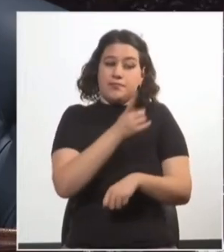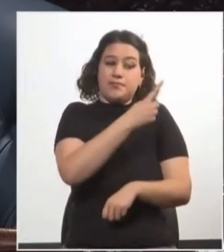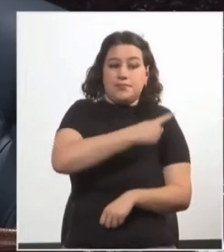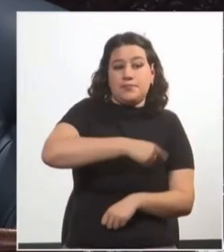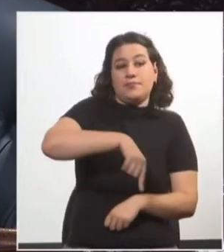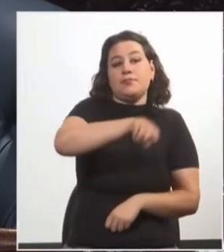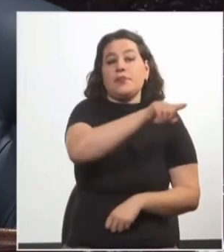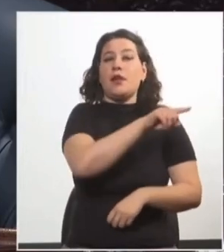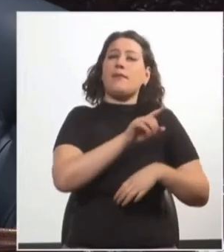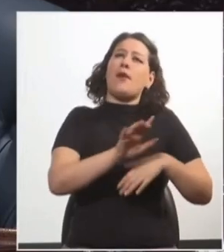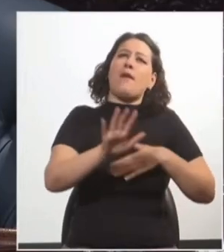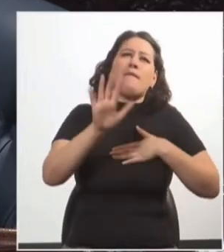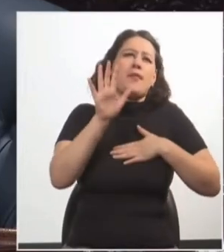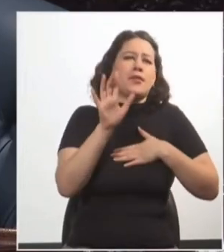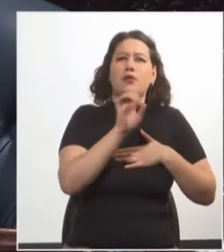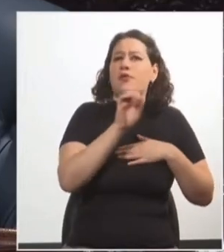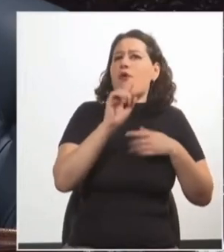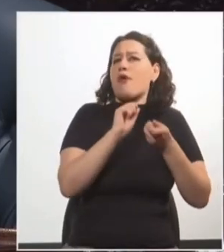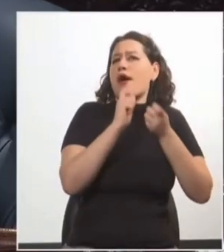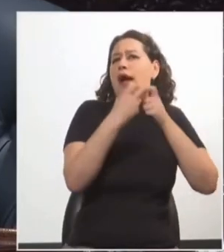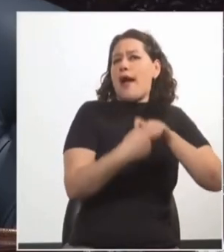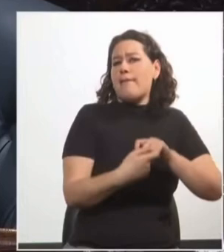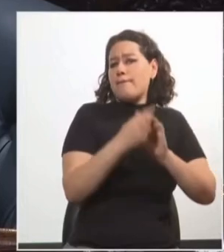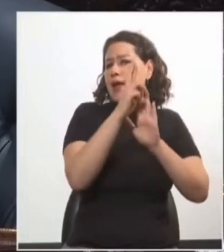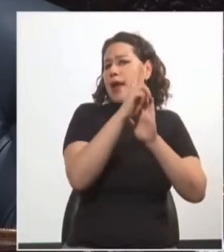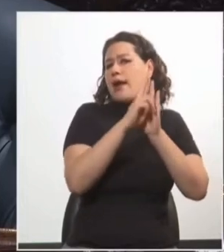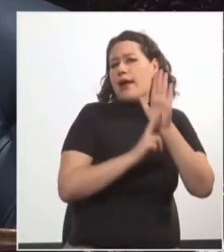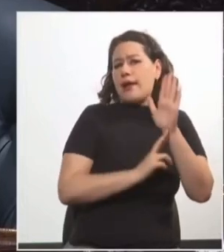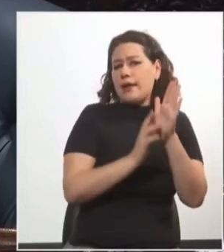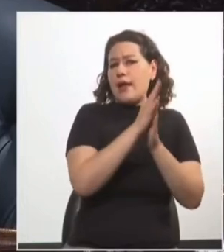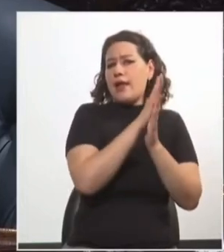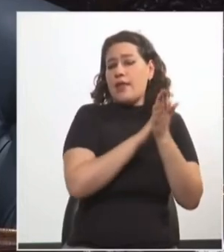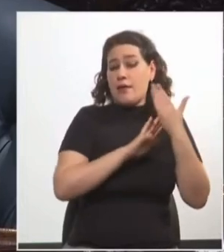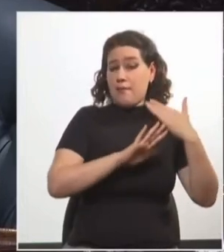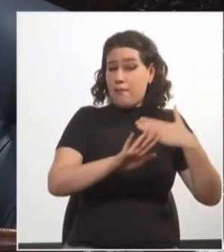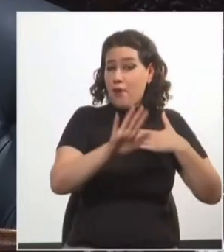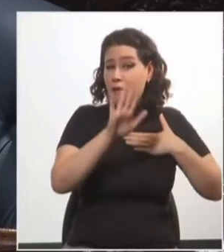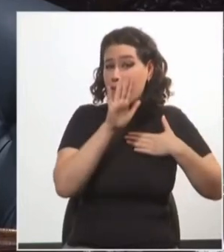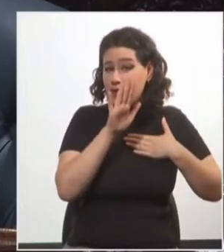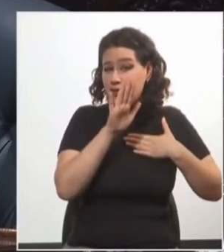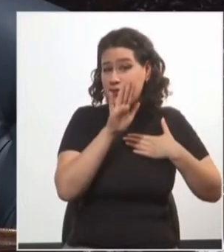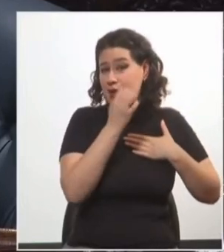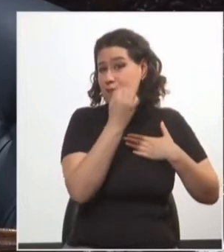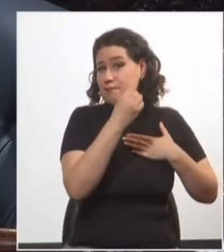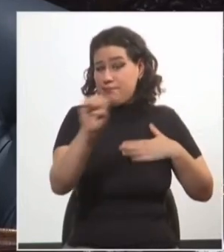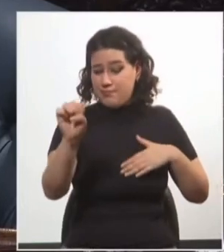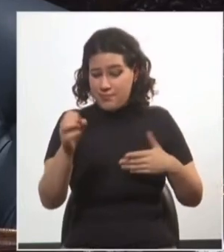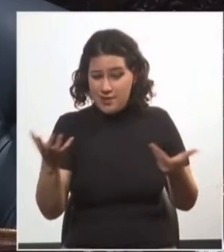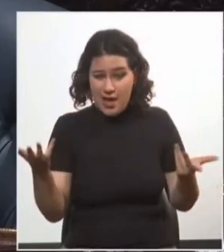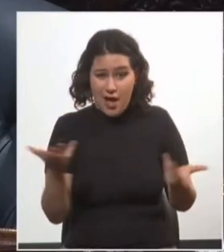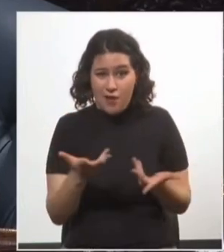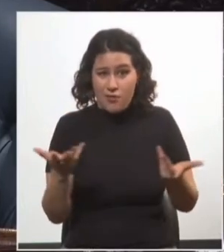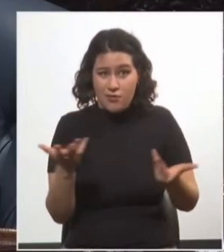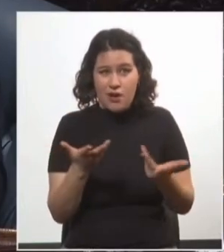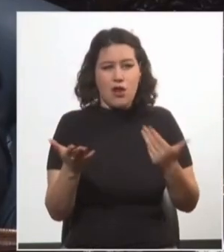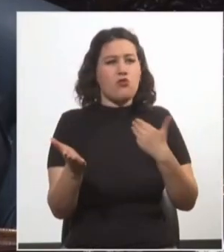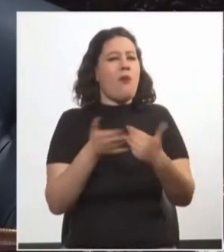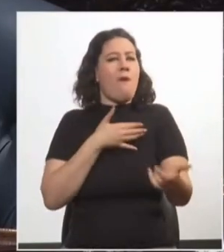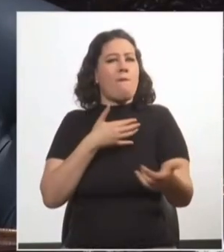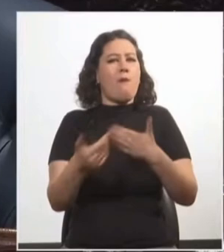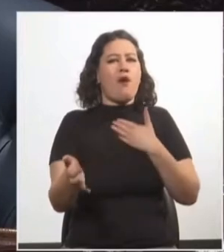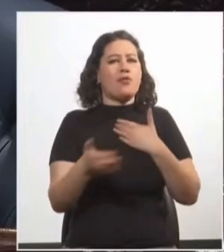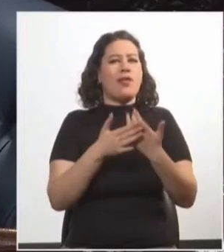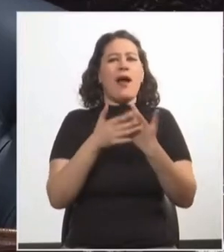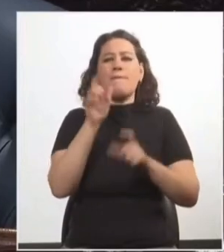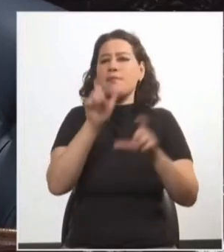se prometía que no se iban a cambiar las reglas de juego, promesa electoral incumplida, por más de lo que se diga